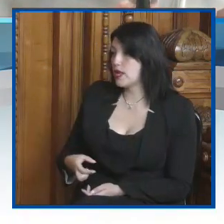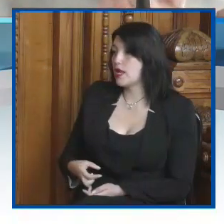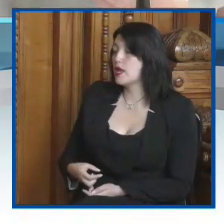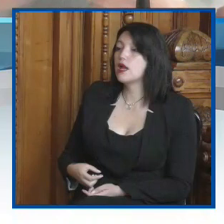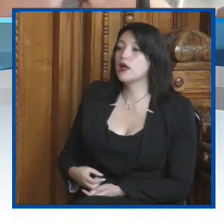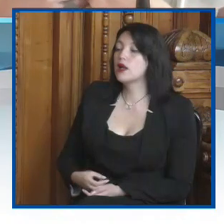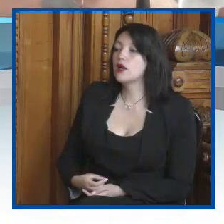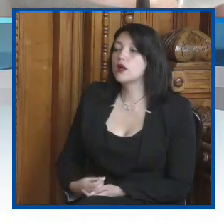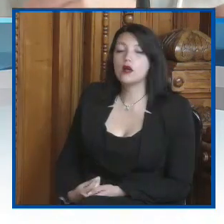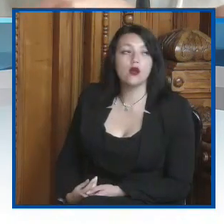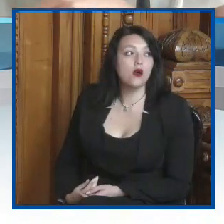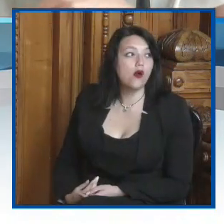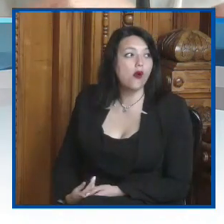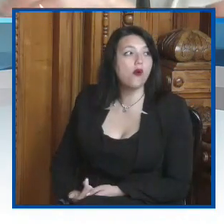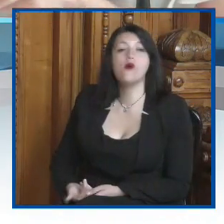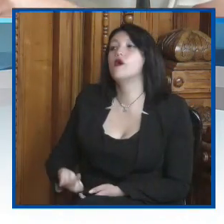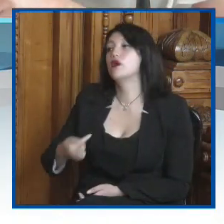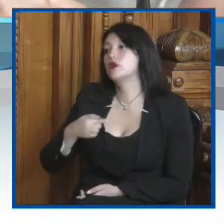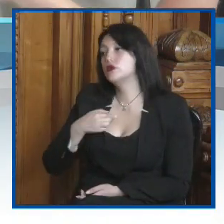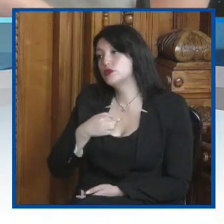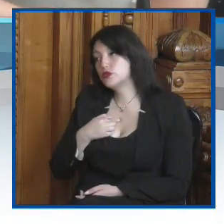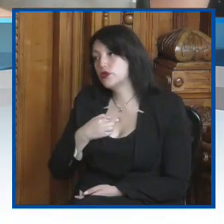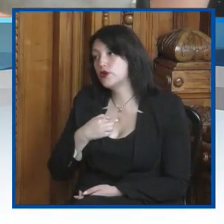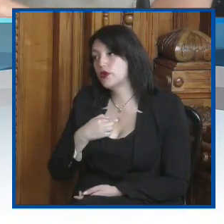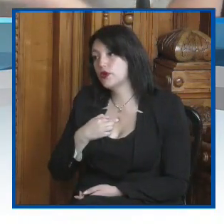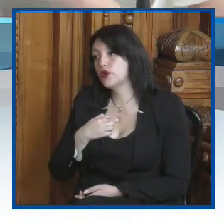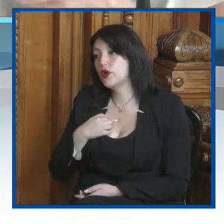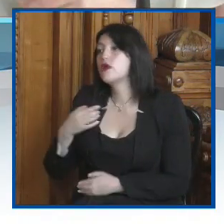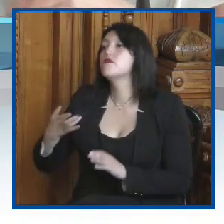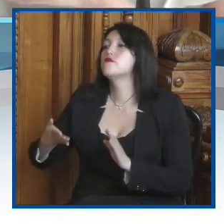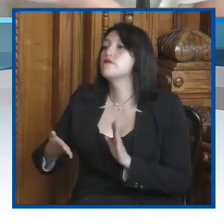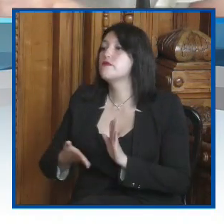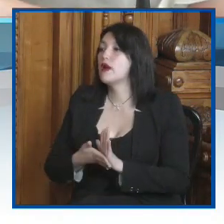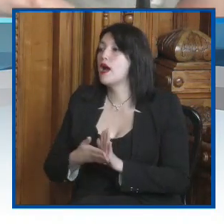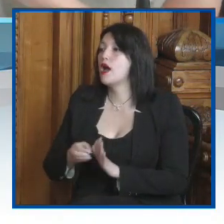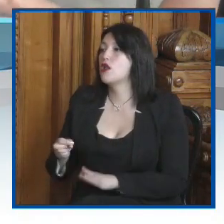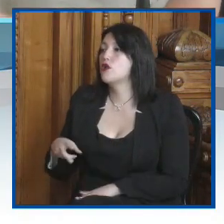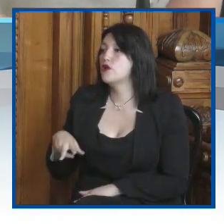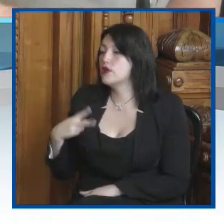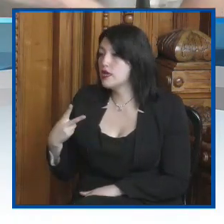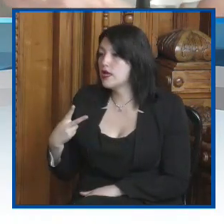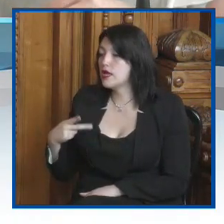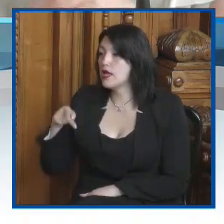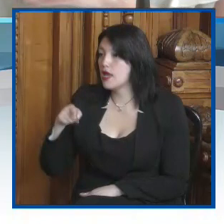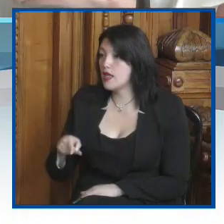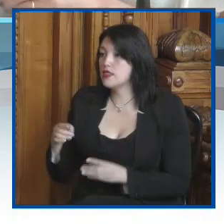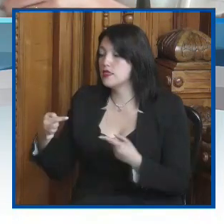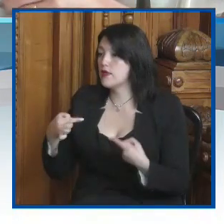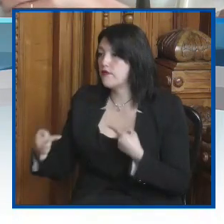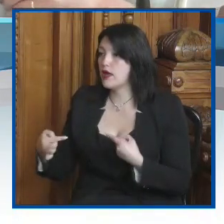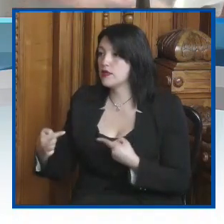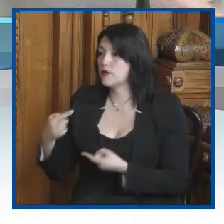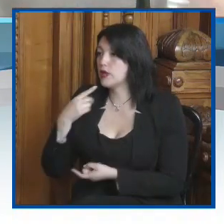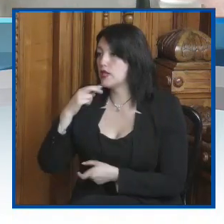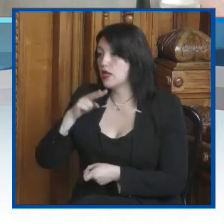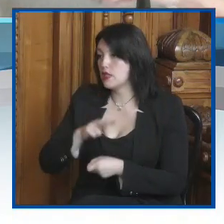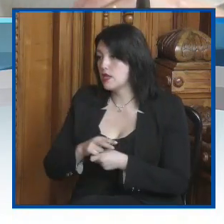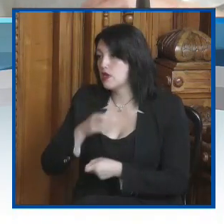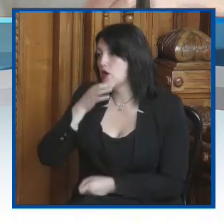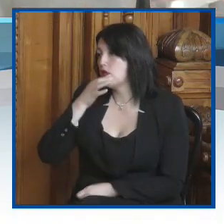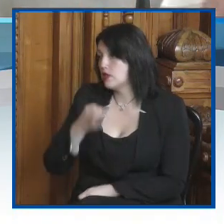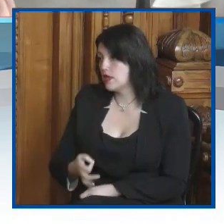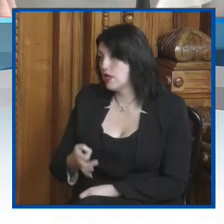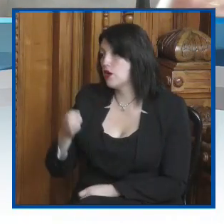el magistrado no, yo valoré la prueba del debate, porque entiendo que el testigo manifestó y